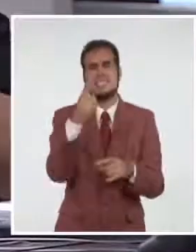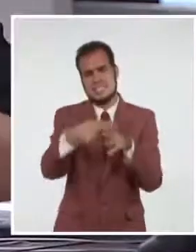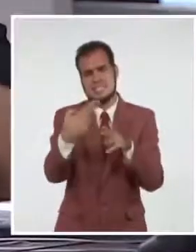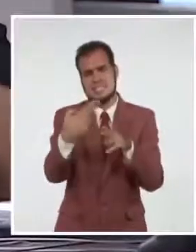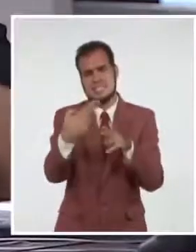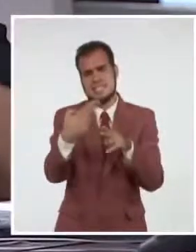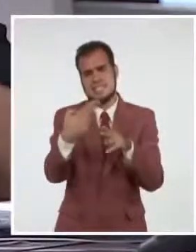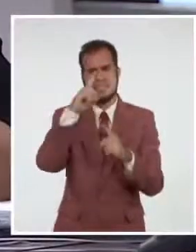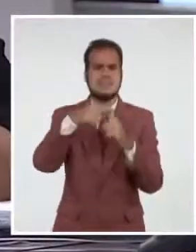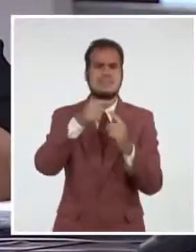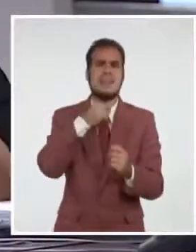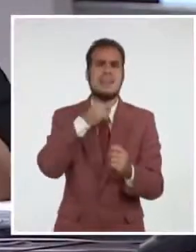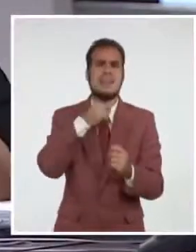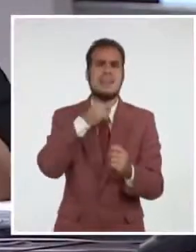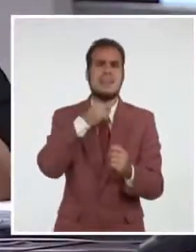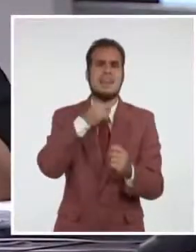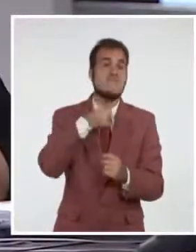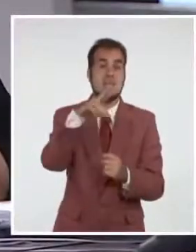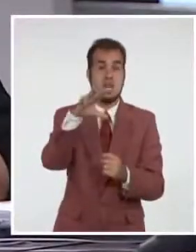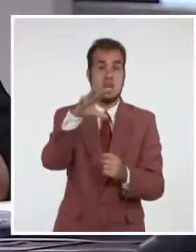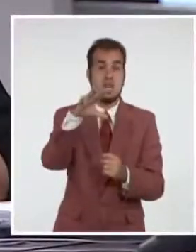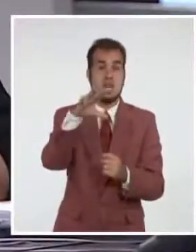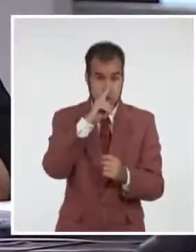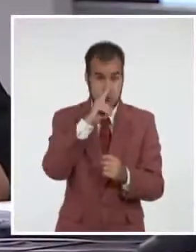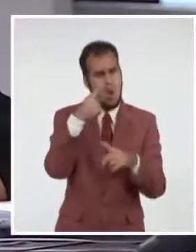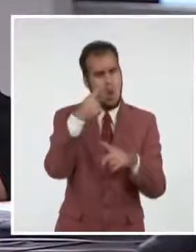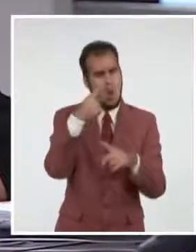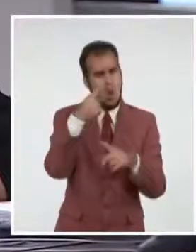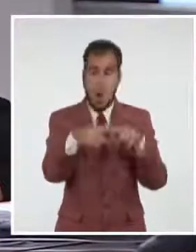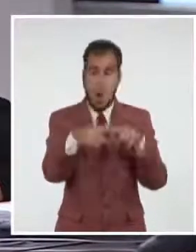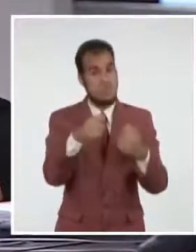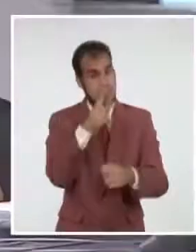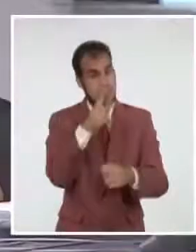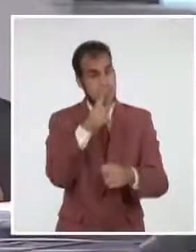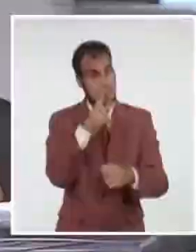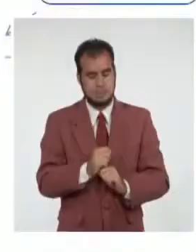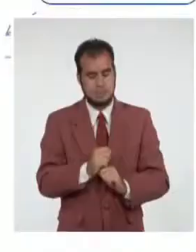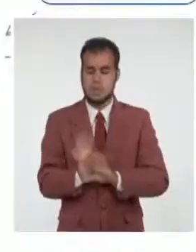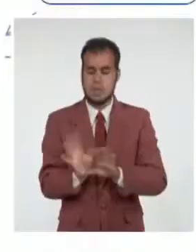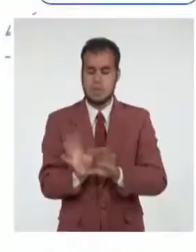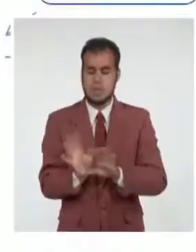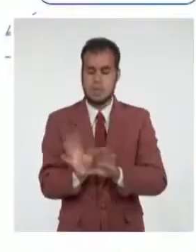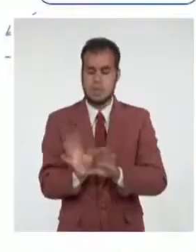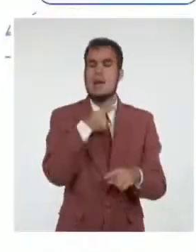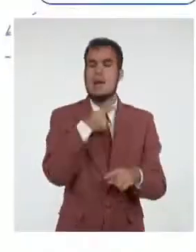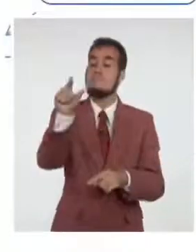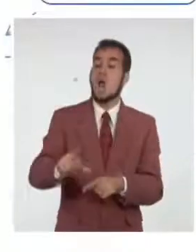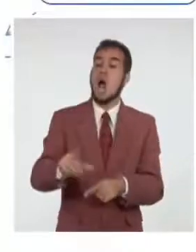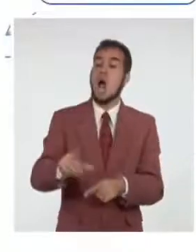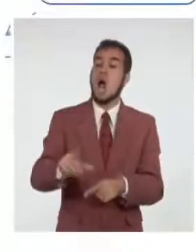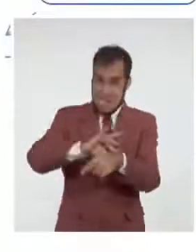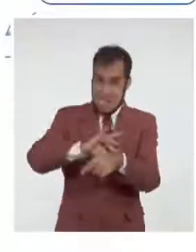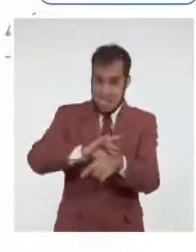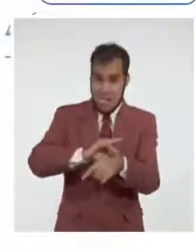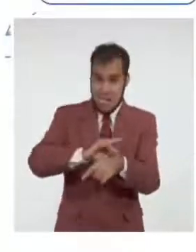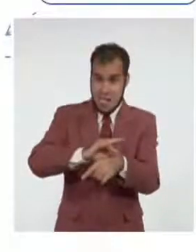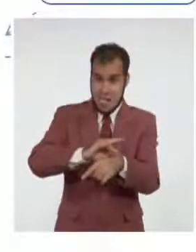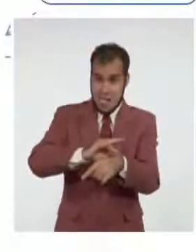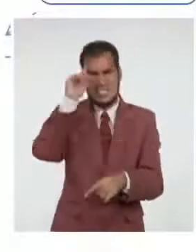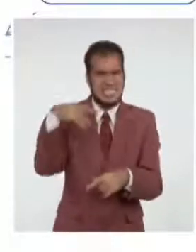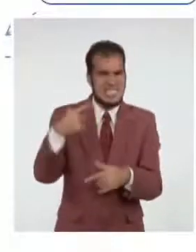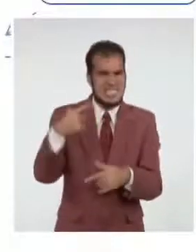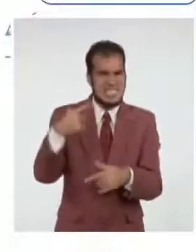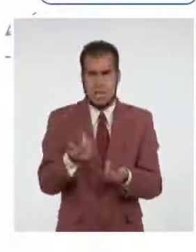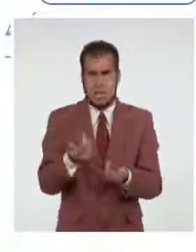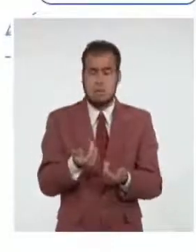en fin. Y el siguiente, y en el caso de los confirmados, la lógica es igual. El bajo riesgo, asintomático,